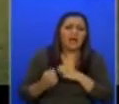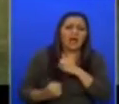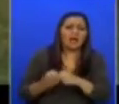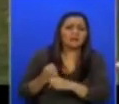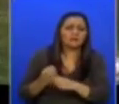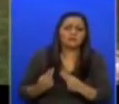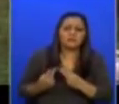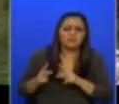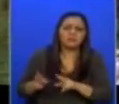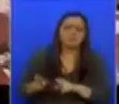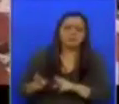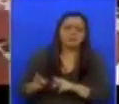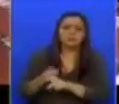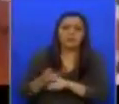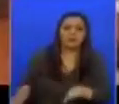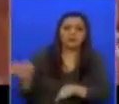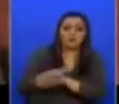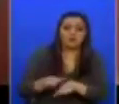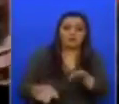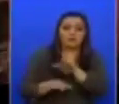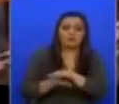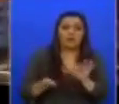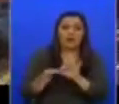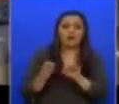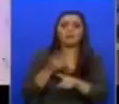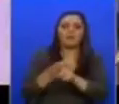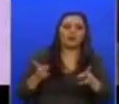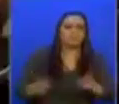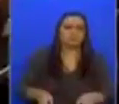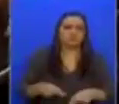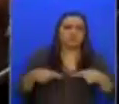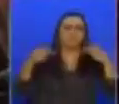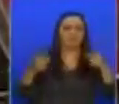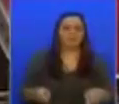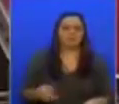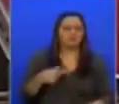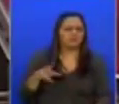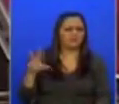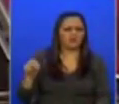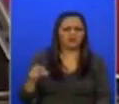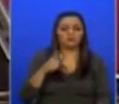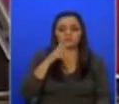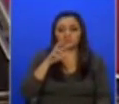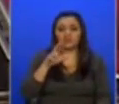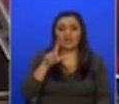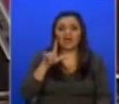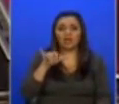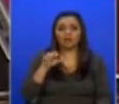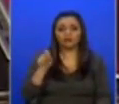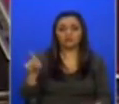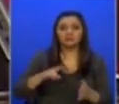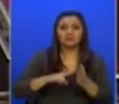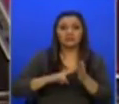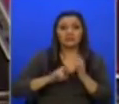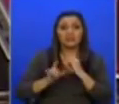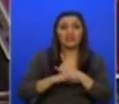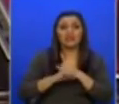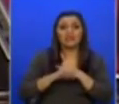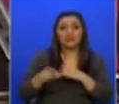apoyo al gobierno, pero para ser reubicados. No sé si en la parte técnica, Carlos tenga algo más que decir. Carlos, ingeniero hidráulico,